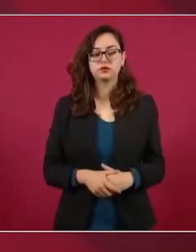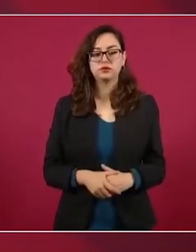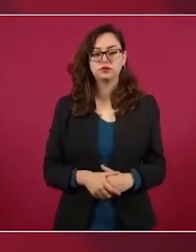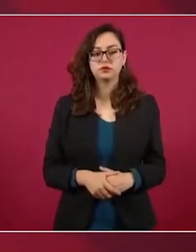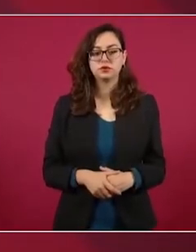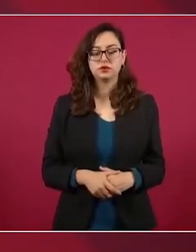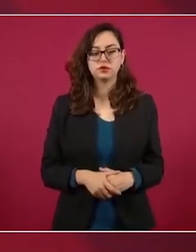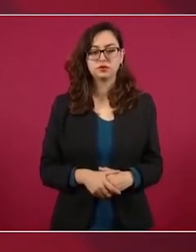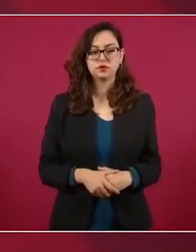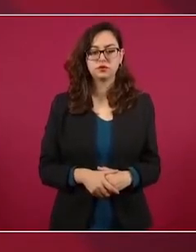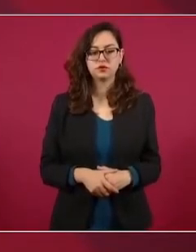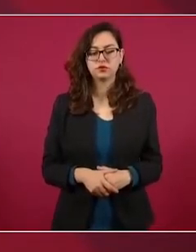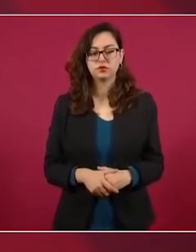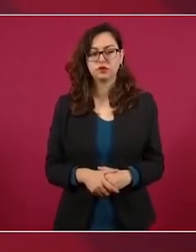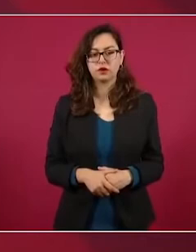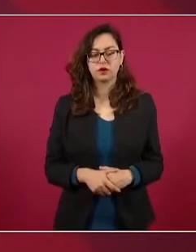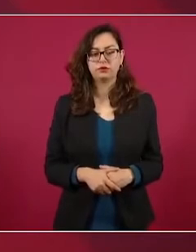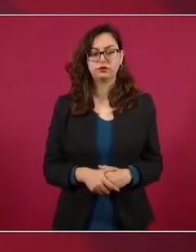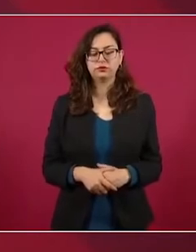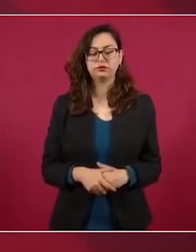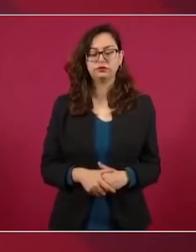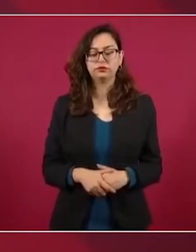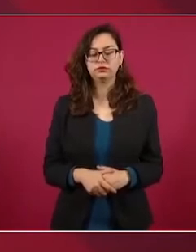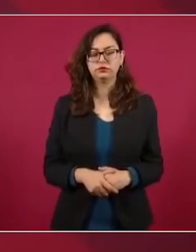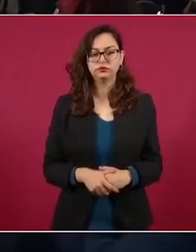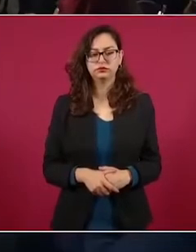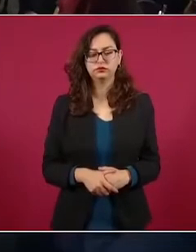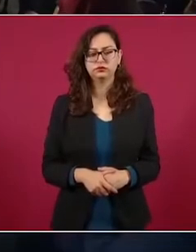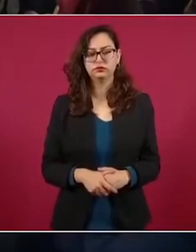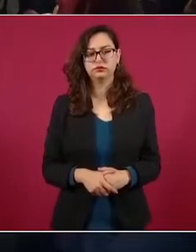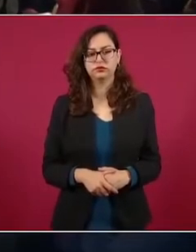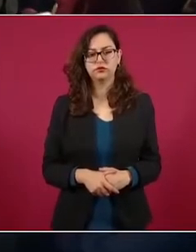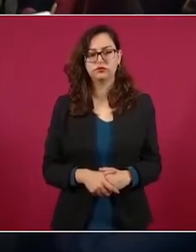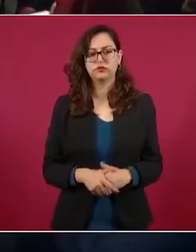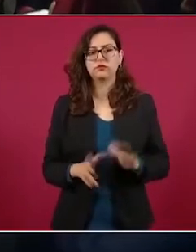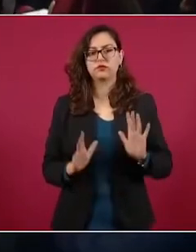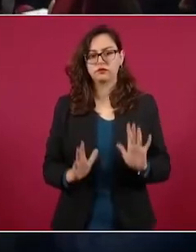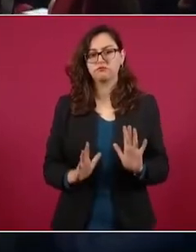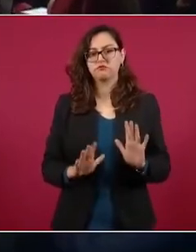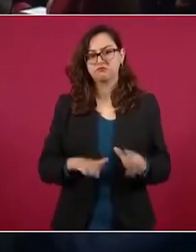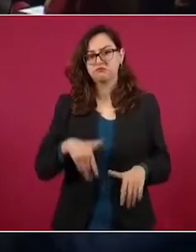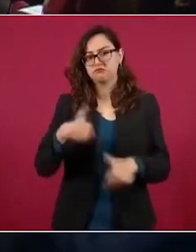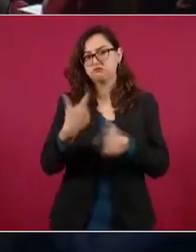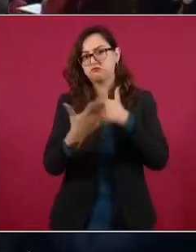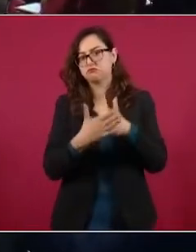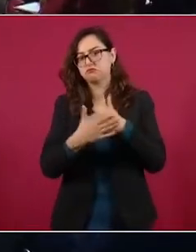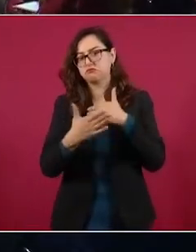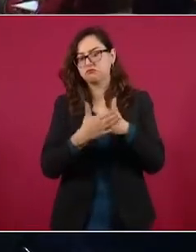en su momento llevar a cabo reformas